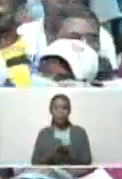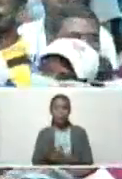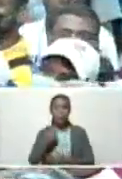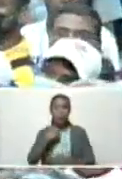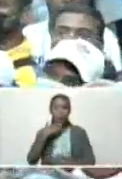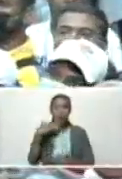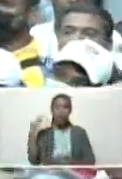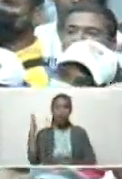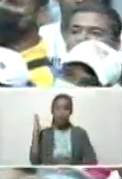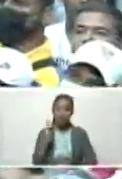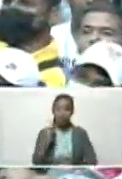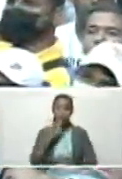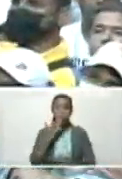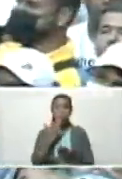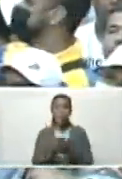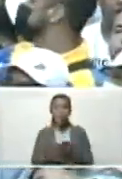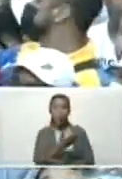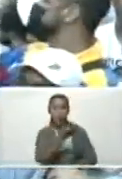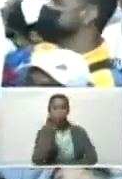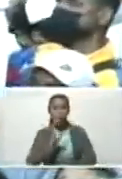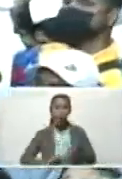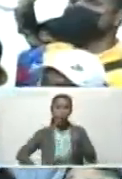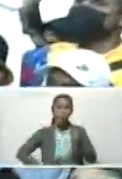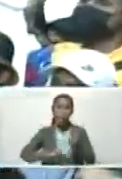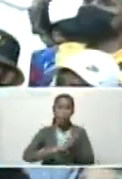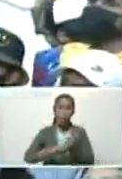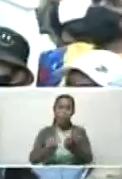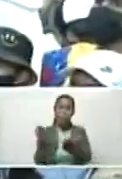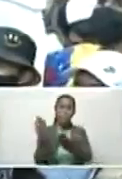un refuerzo y una ayuda para la